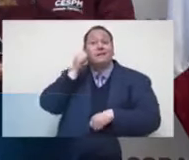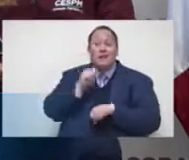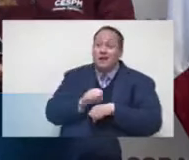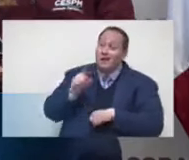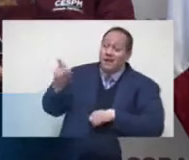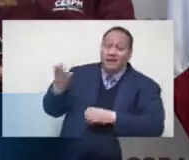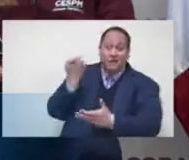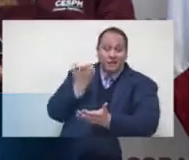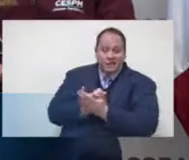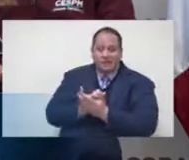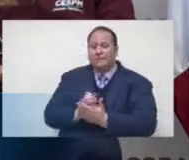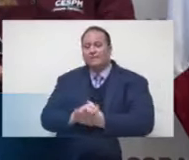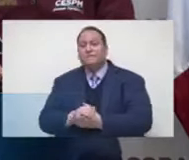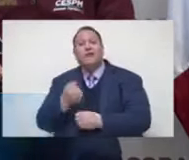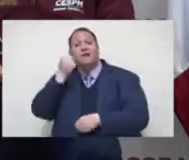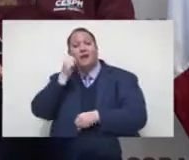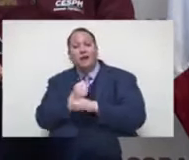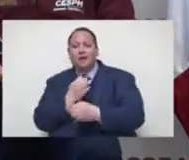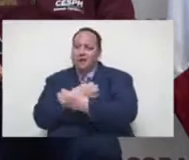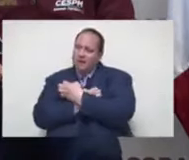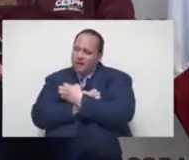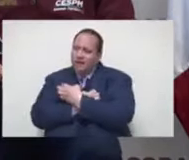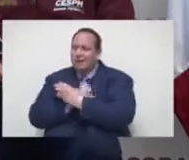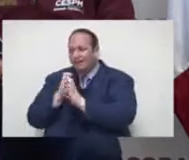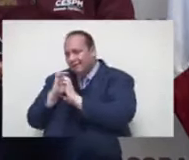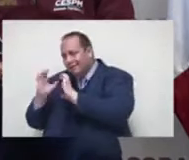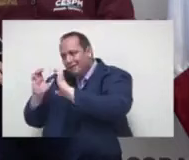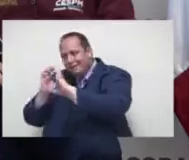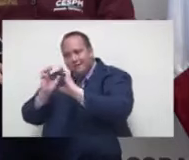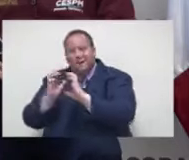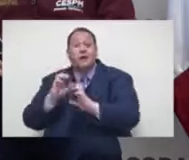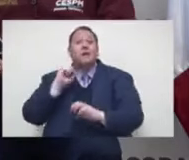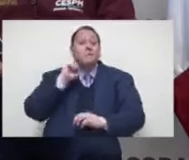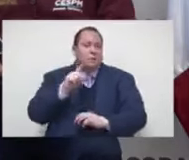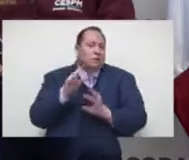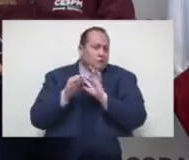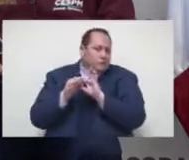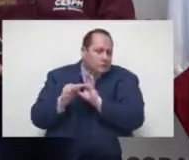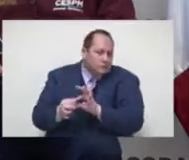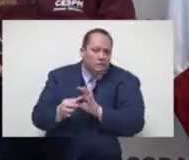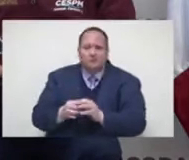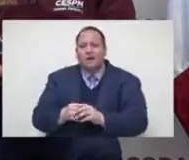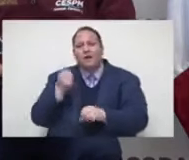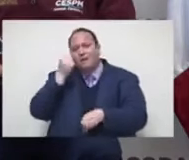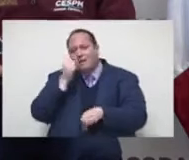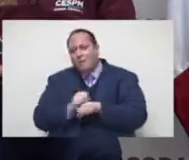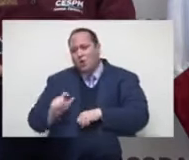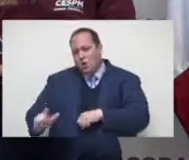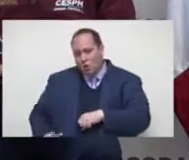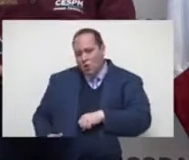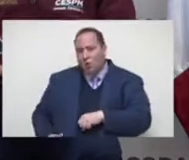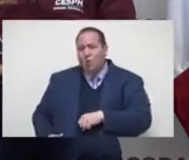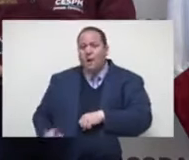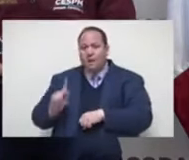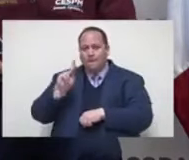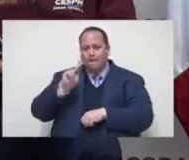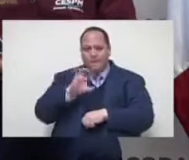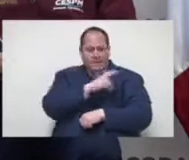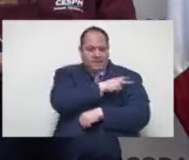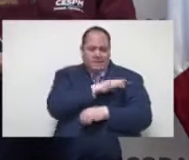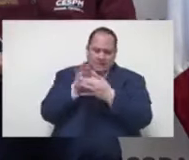de Economía, la Secretaría de Educación, también está involucrado evidentemente Secretaría de Gobierno a través de Protección